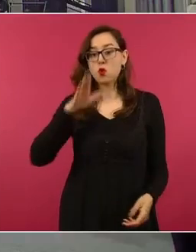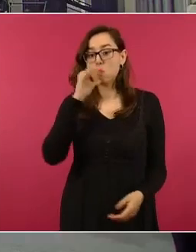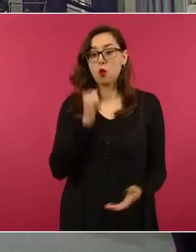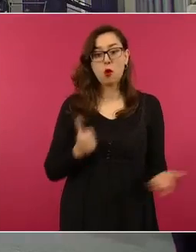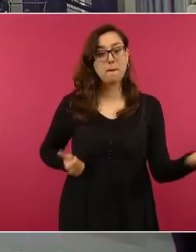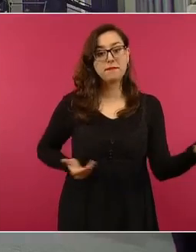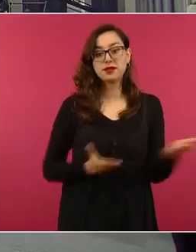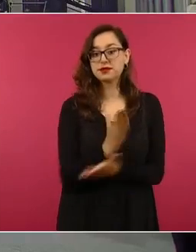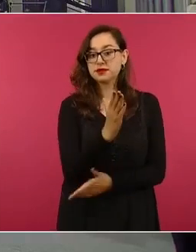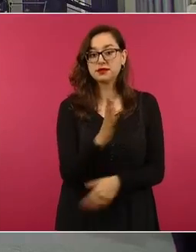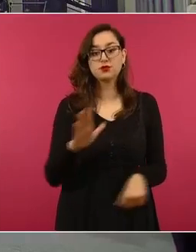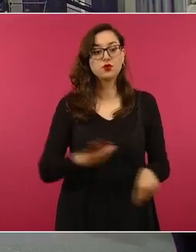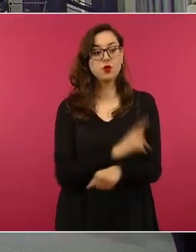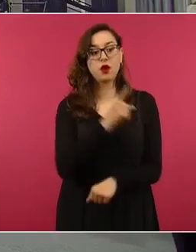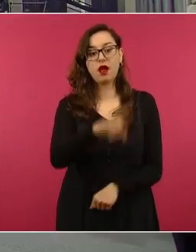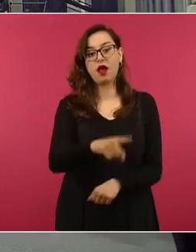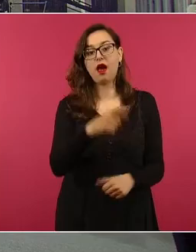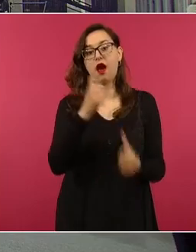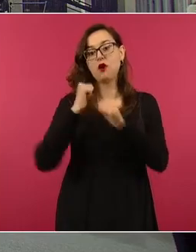Pero